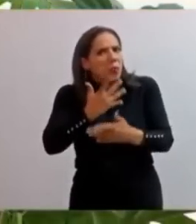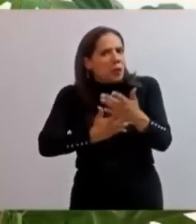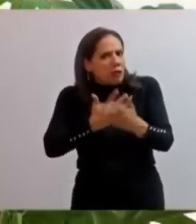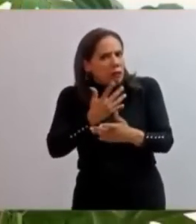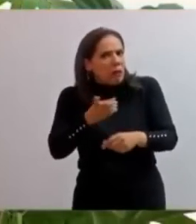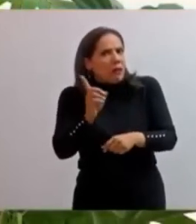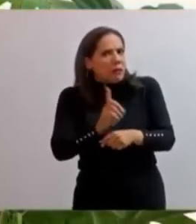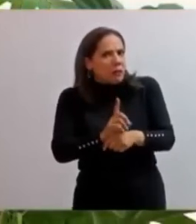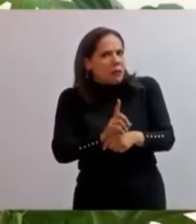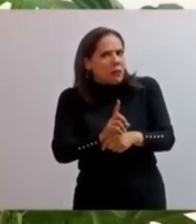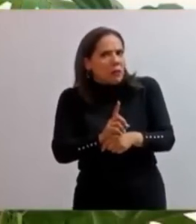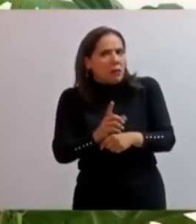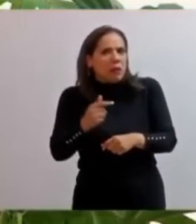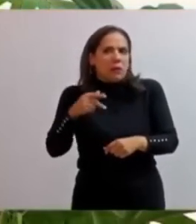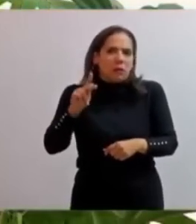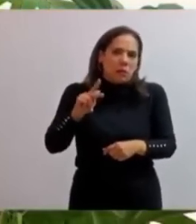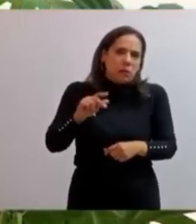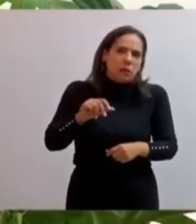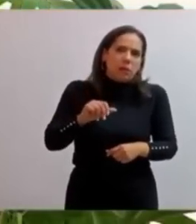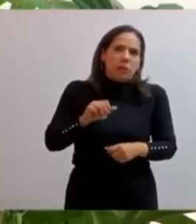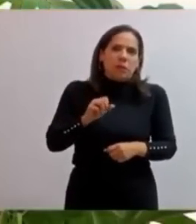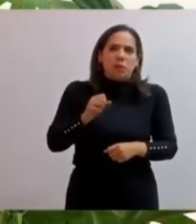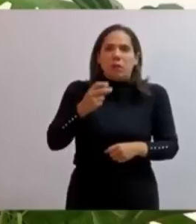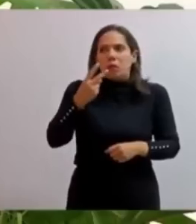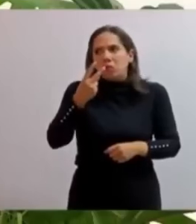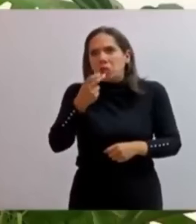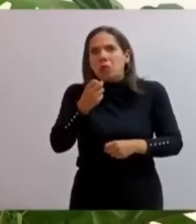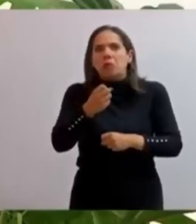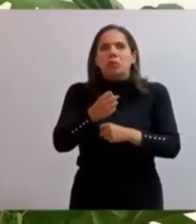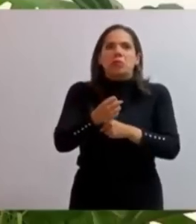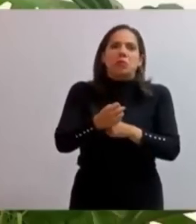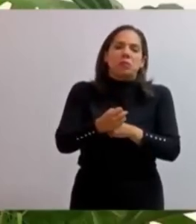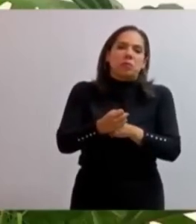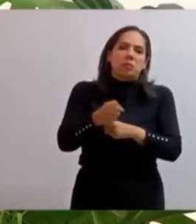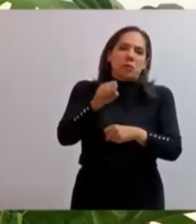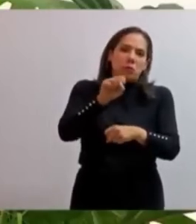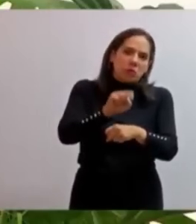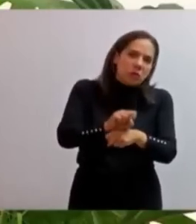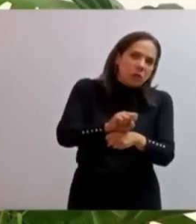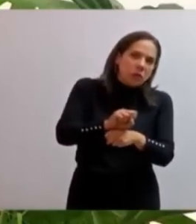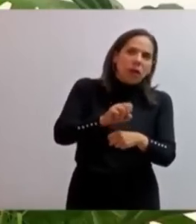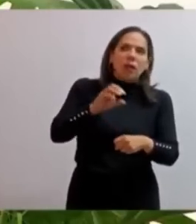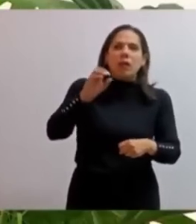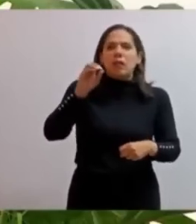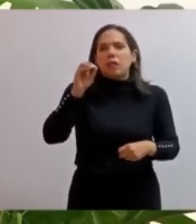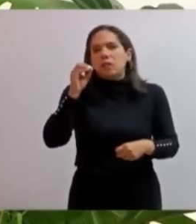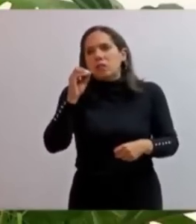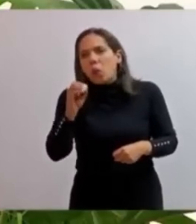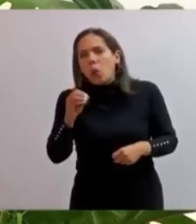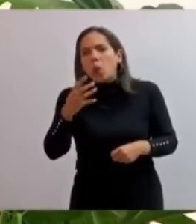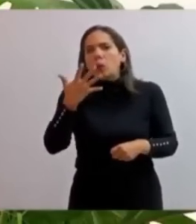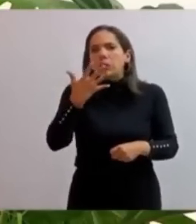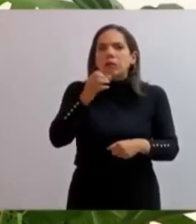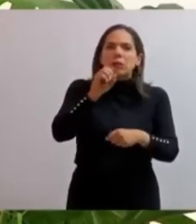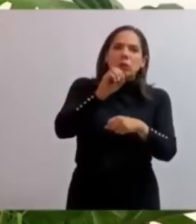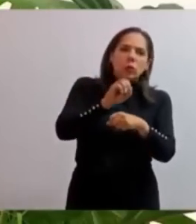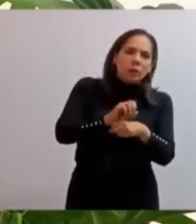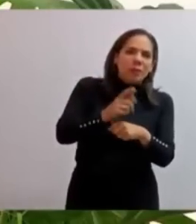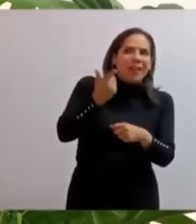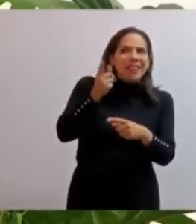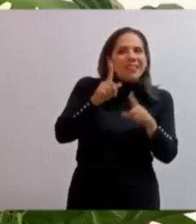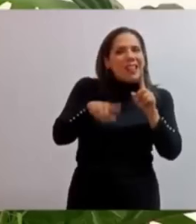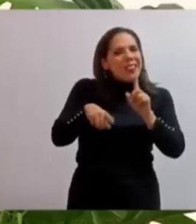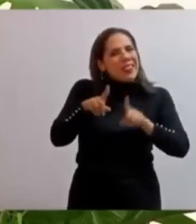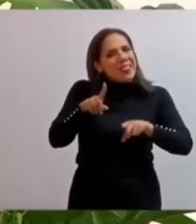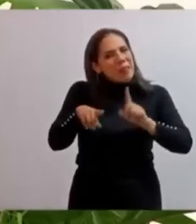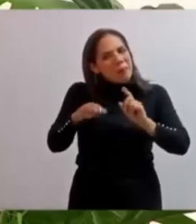puede durar 2 semanas, 3 semanas, 5 semanas. Depende de la envergadura del proyecto. He estado hablando ahorita